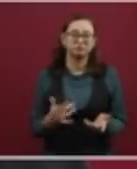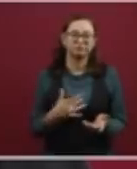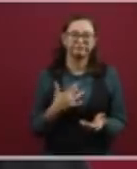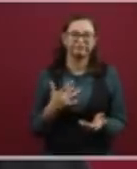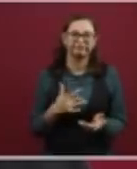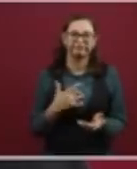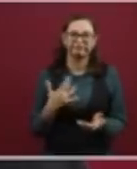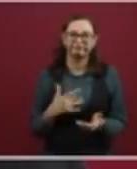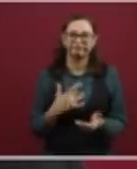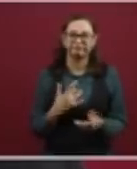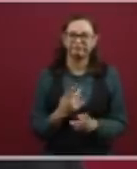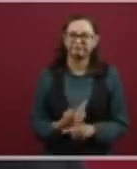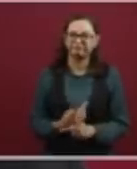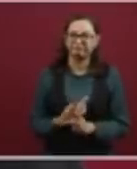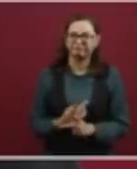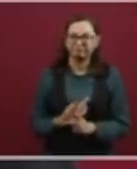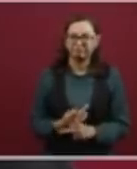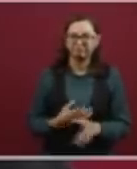se despidió